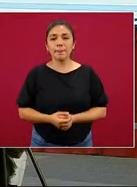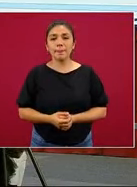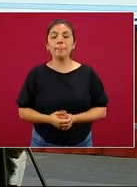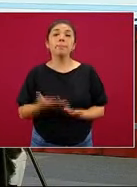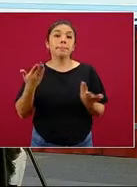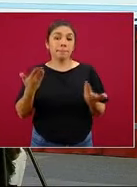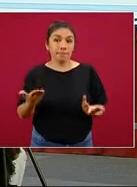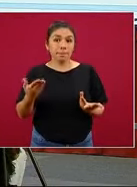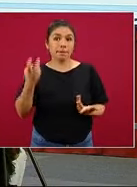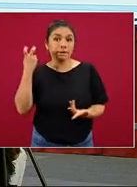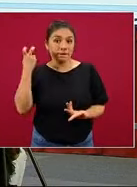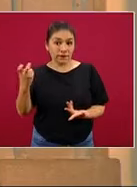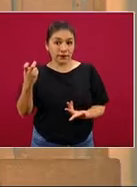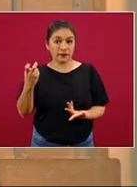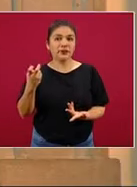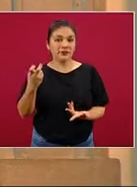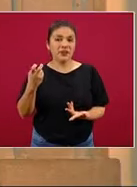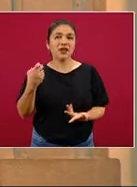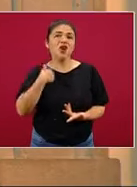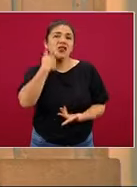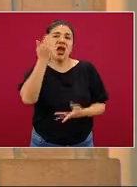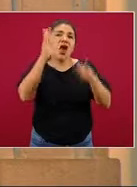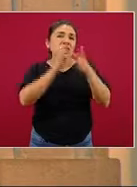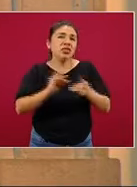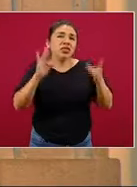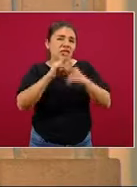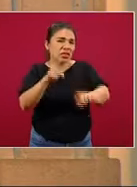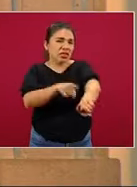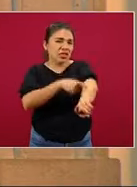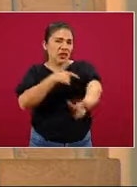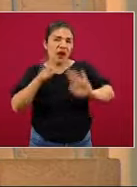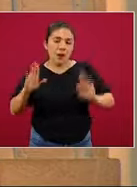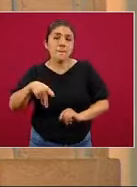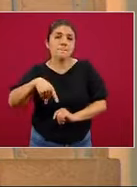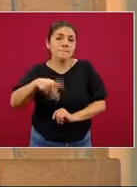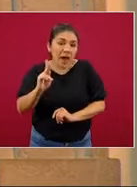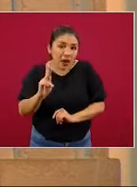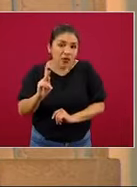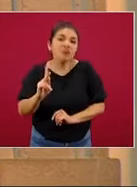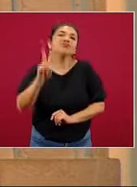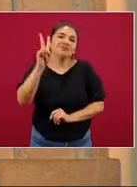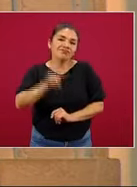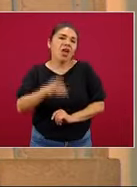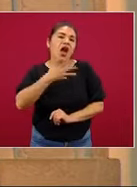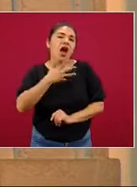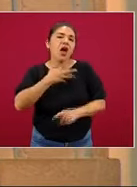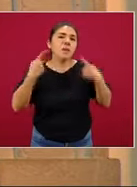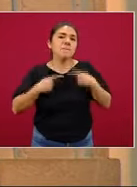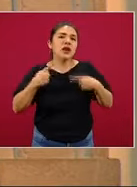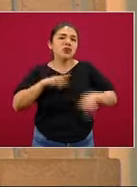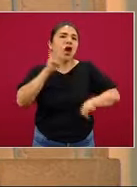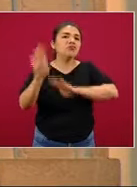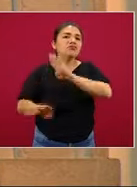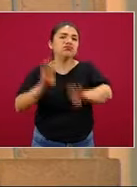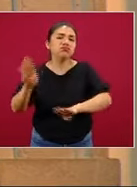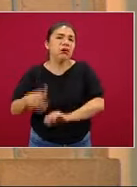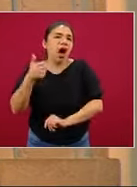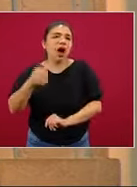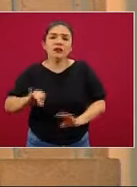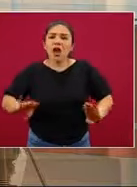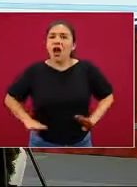Y bueno, aunque no queramos hablar de ello, me refiero a que no quisiéramos que se presentaran defunciones en ningún tipo